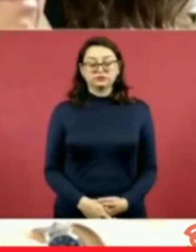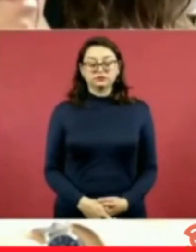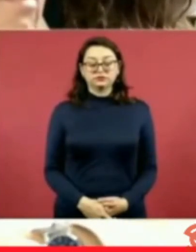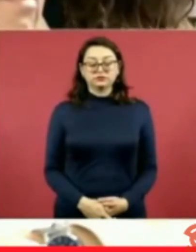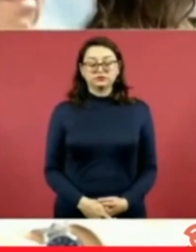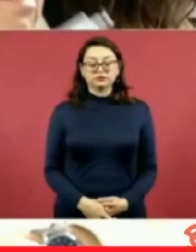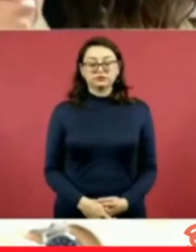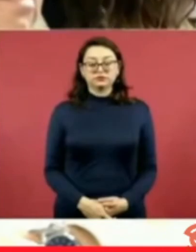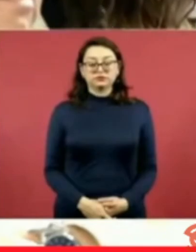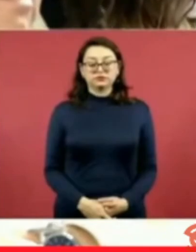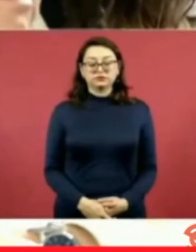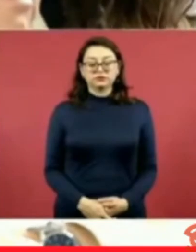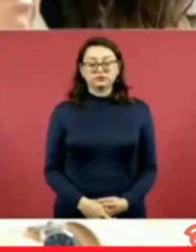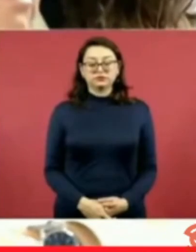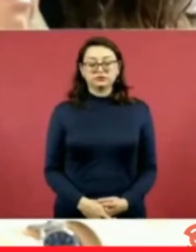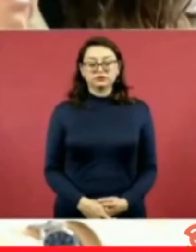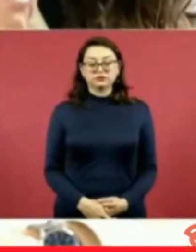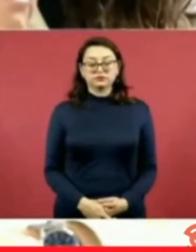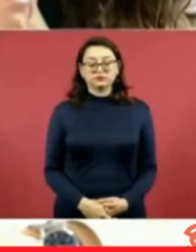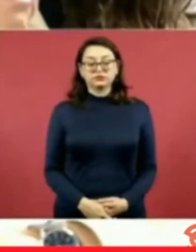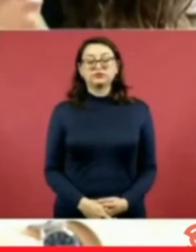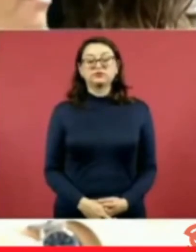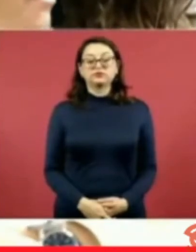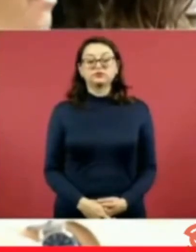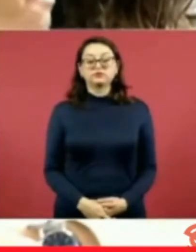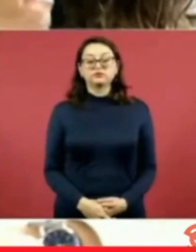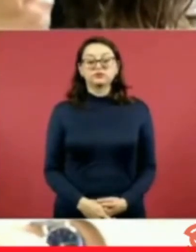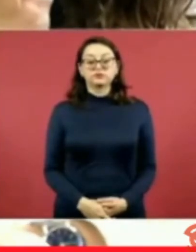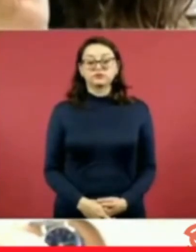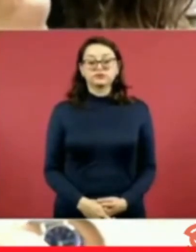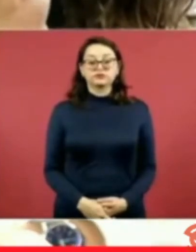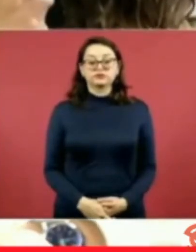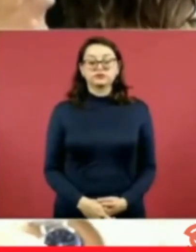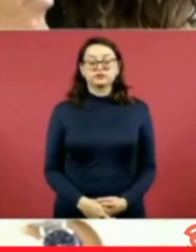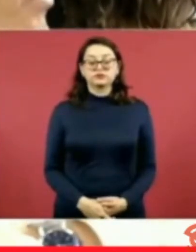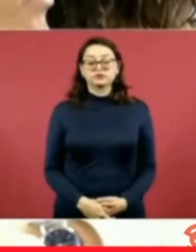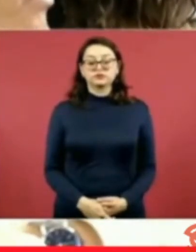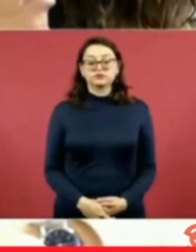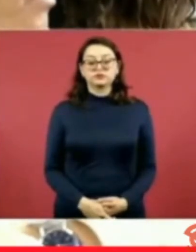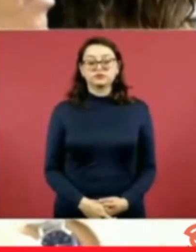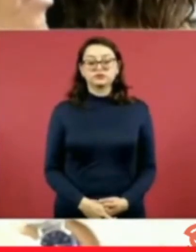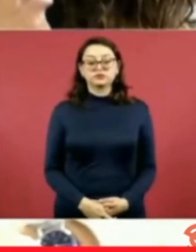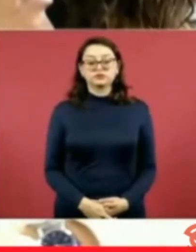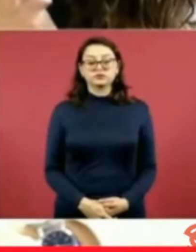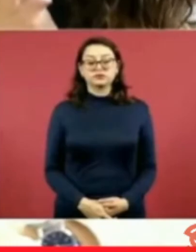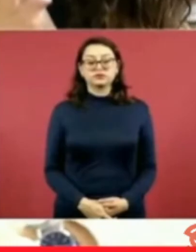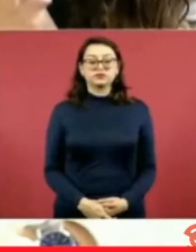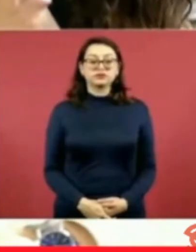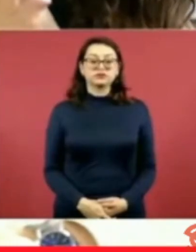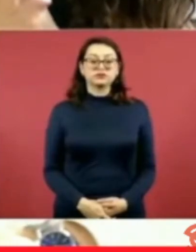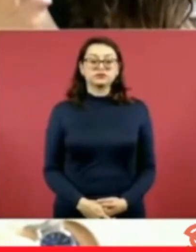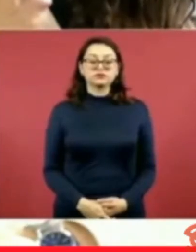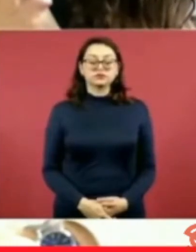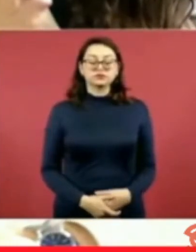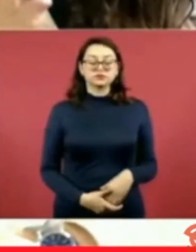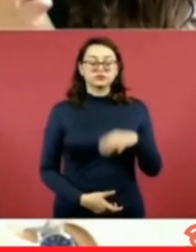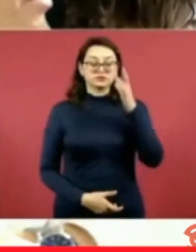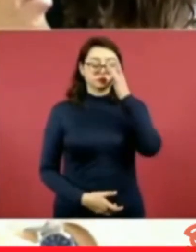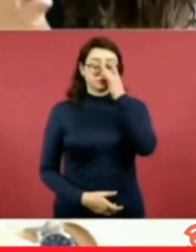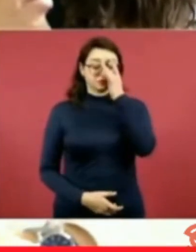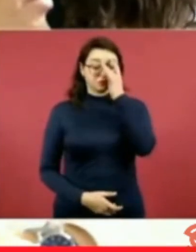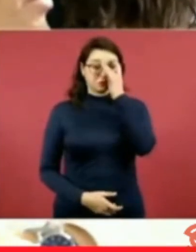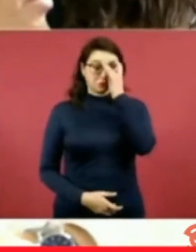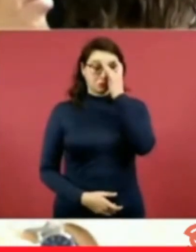si está tan abierto todo esto, si se está dando a conocer tanta corrupción, ¿por qué no se da a conocer esa